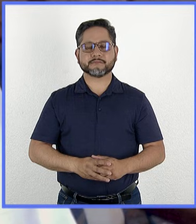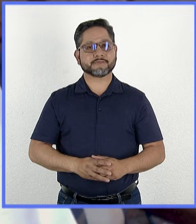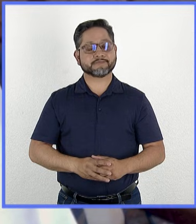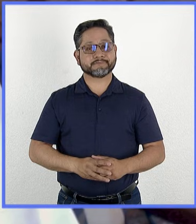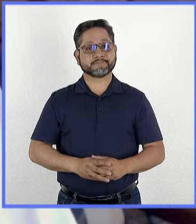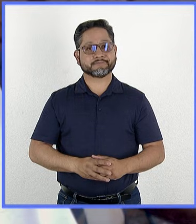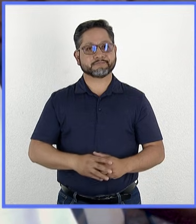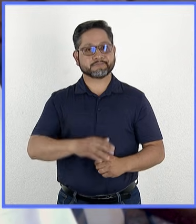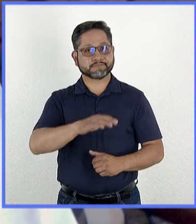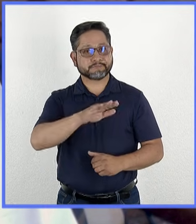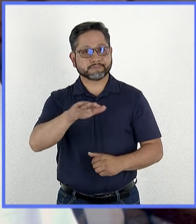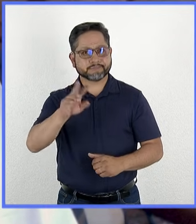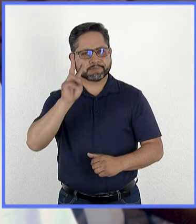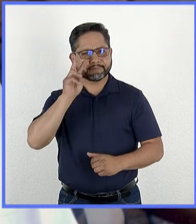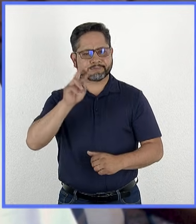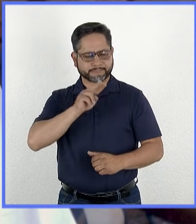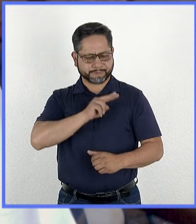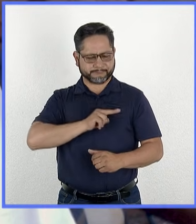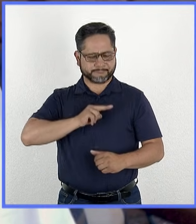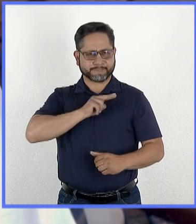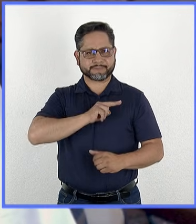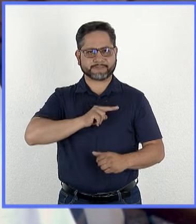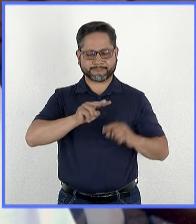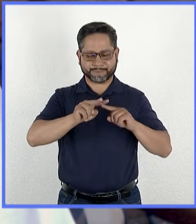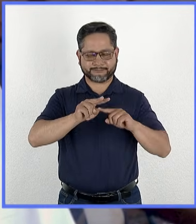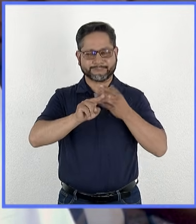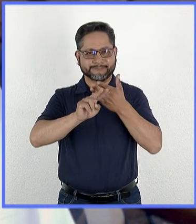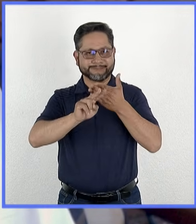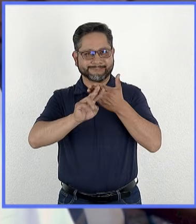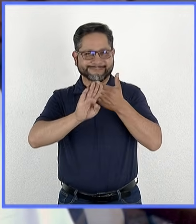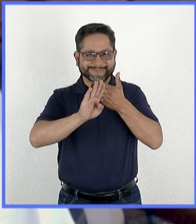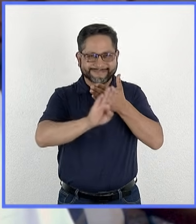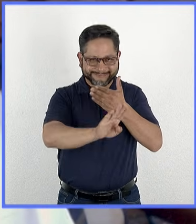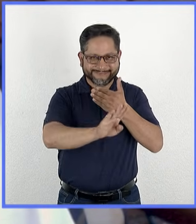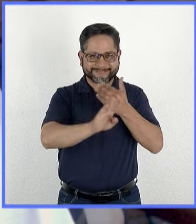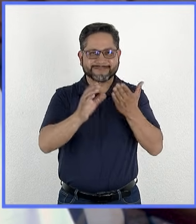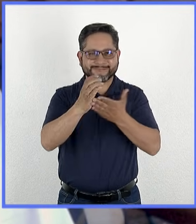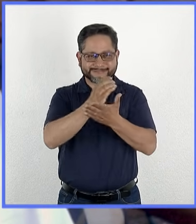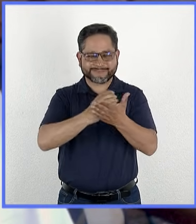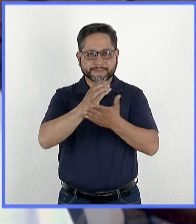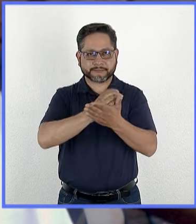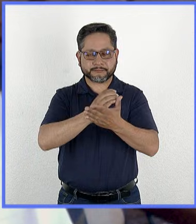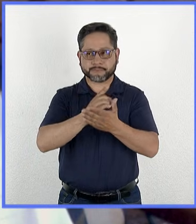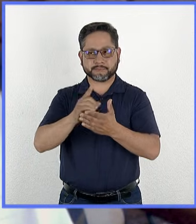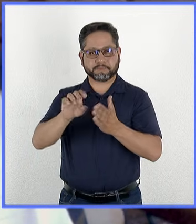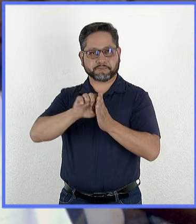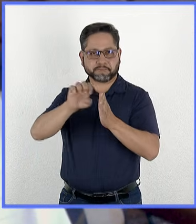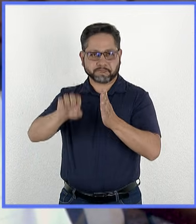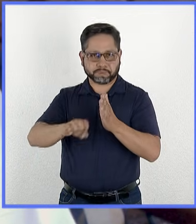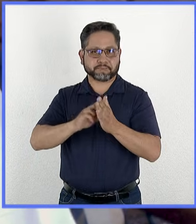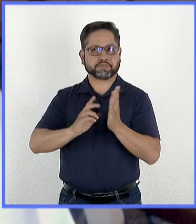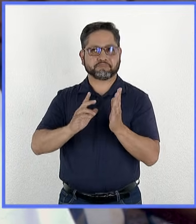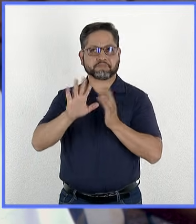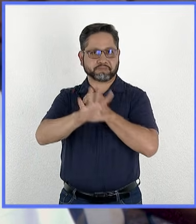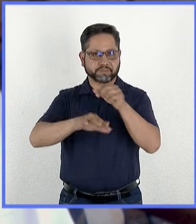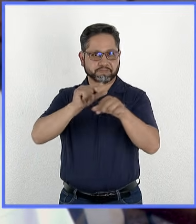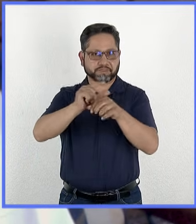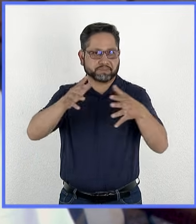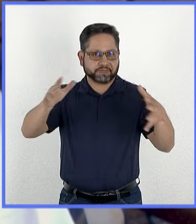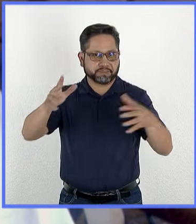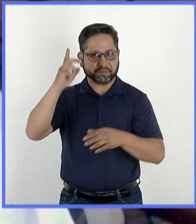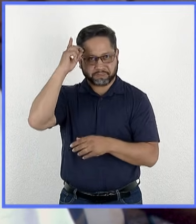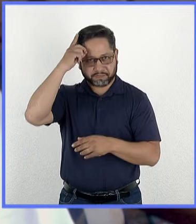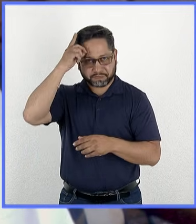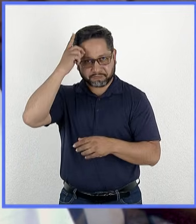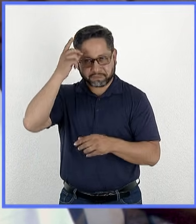Hemos visto que los antivenenos son preparaciones de anticuerpos producidas en un animal grande, por ejemplo un caballo, al que se le